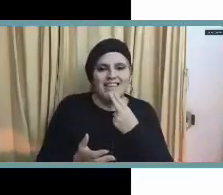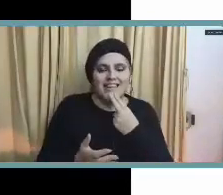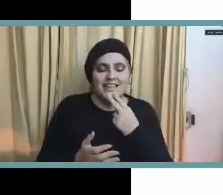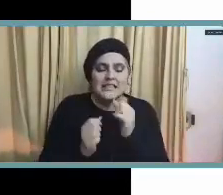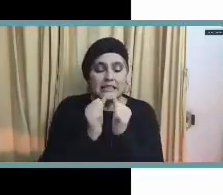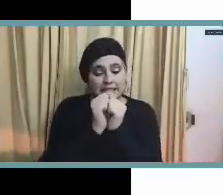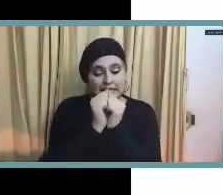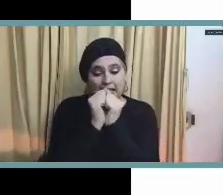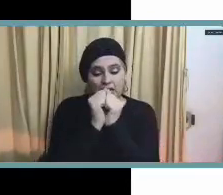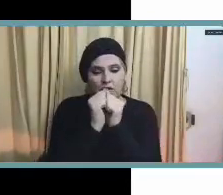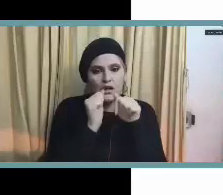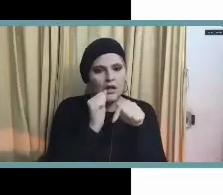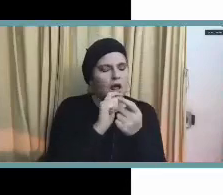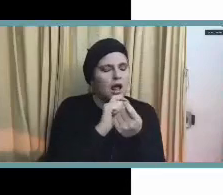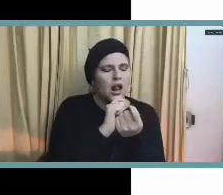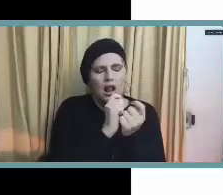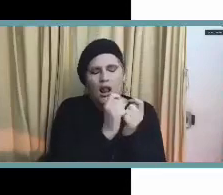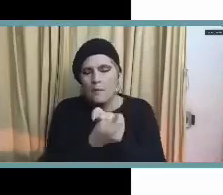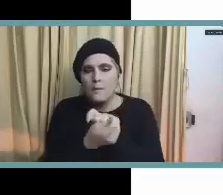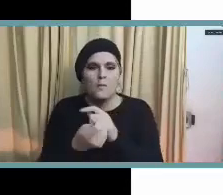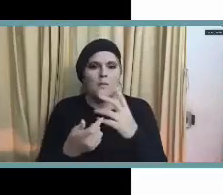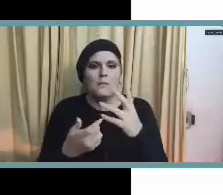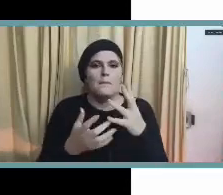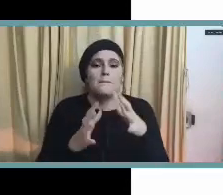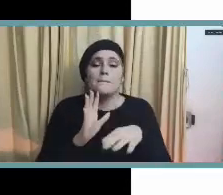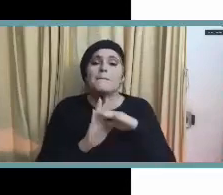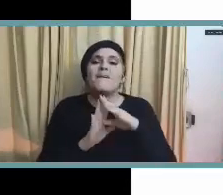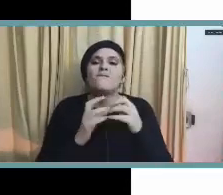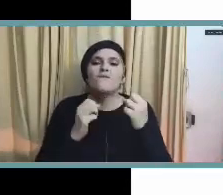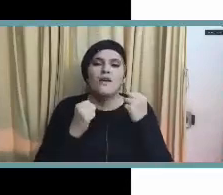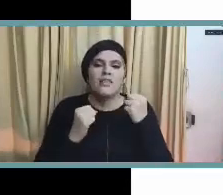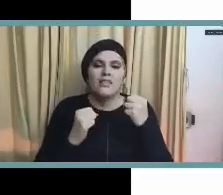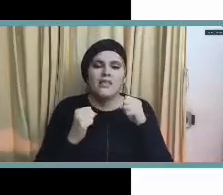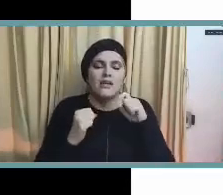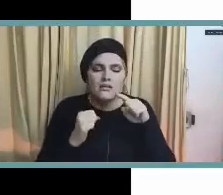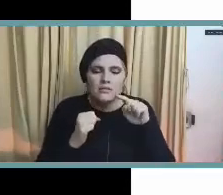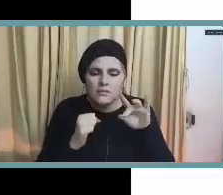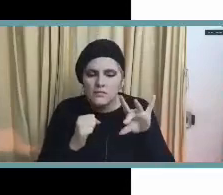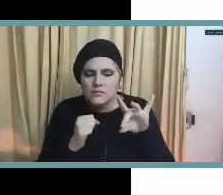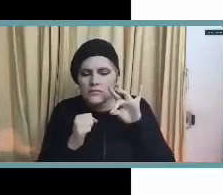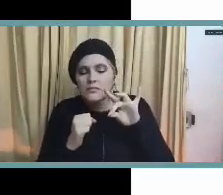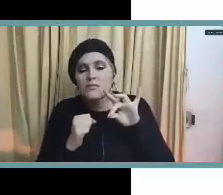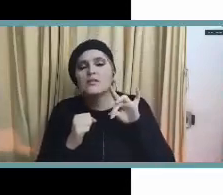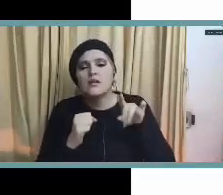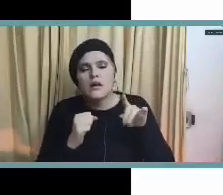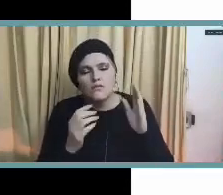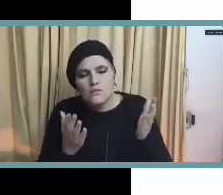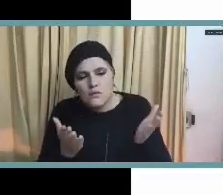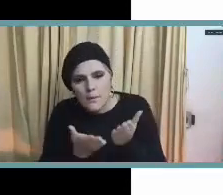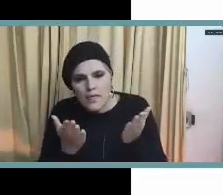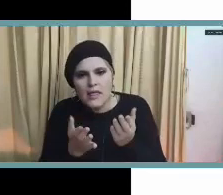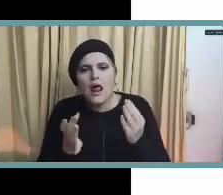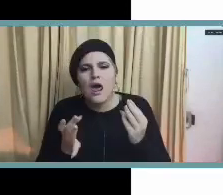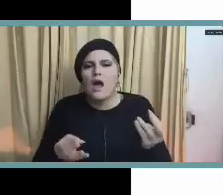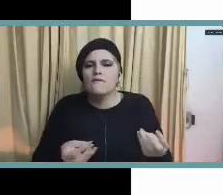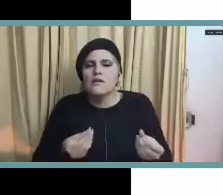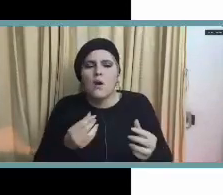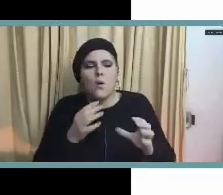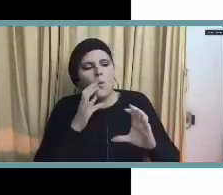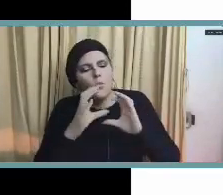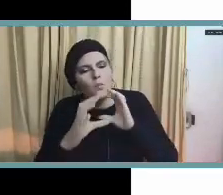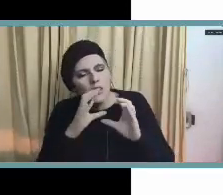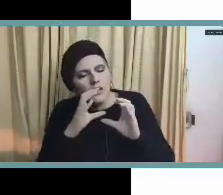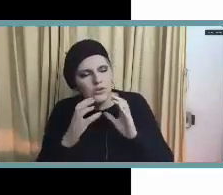cambios más significativos, en aquellas áreas en que podamos fomentar las habilidades comunicativas, hacerlas. Hay